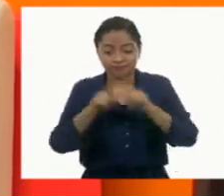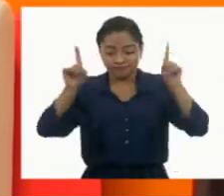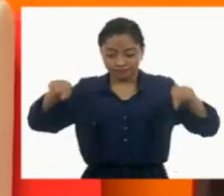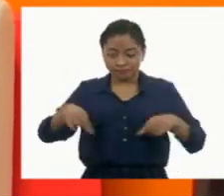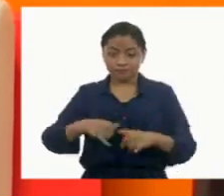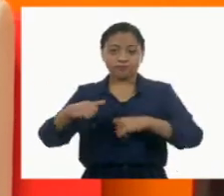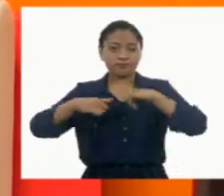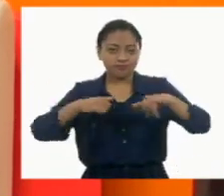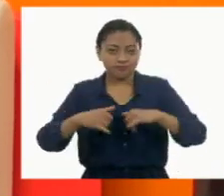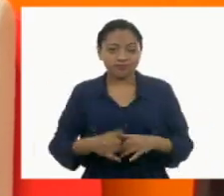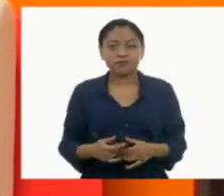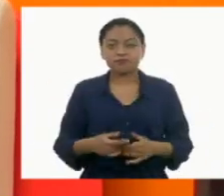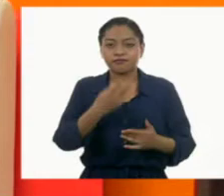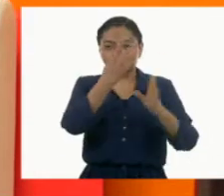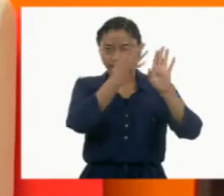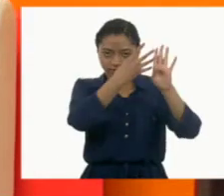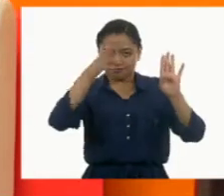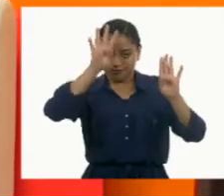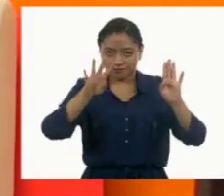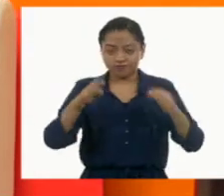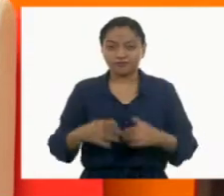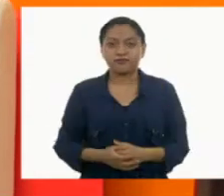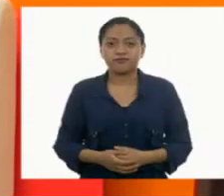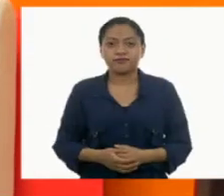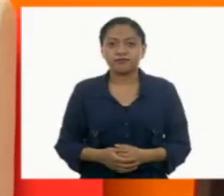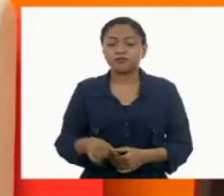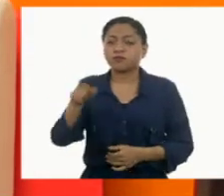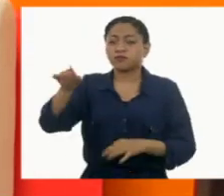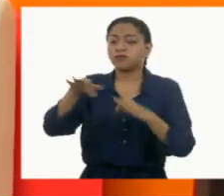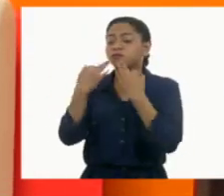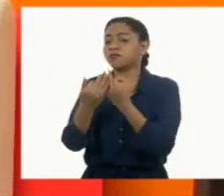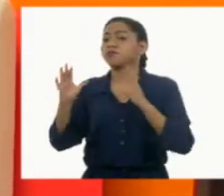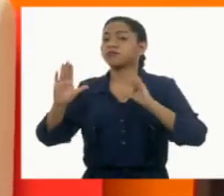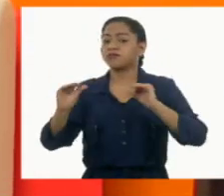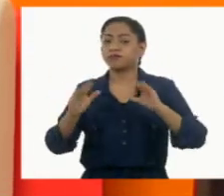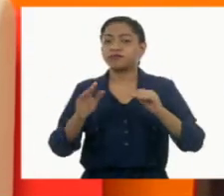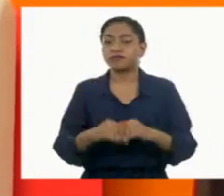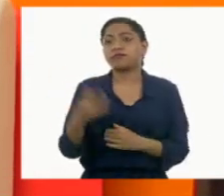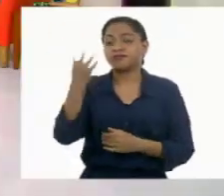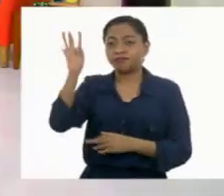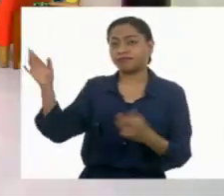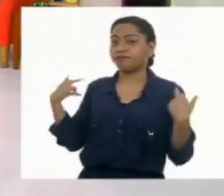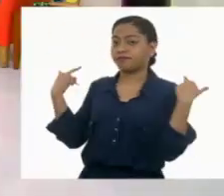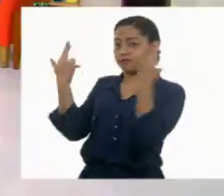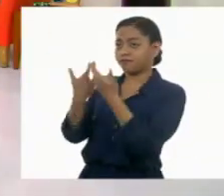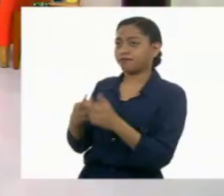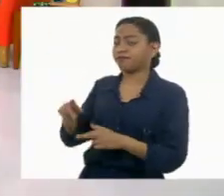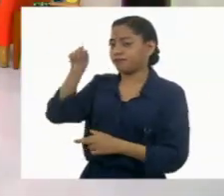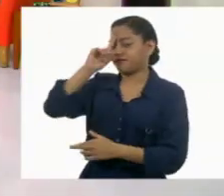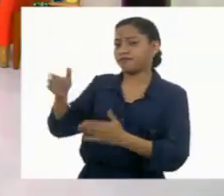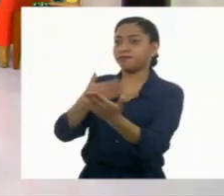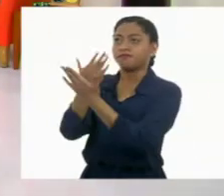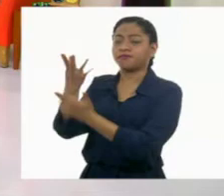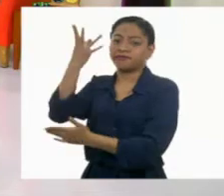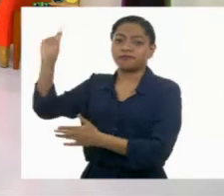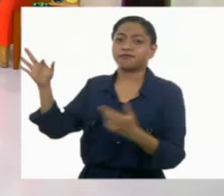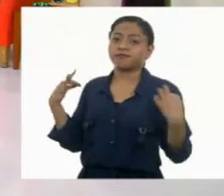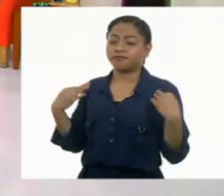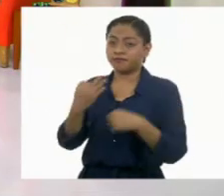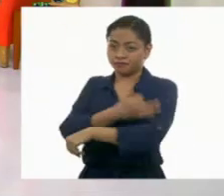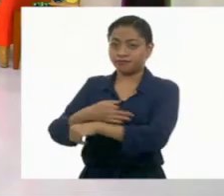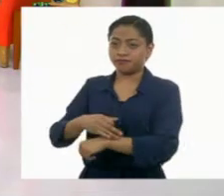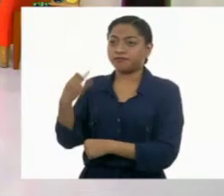mapas, diagramas e incluso gráficas. ¿Qué estrategias podríamos darle a docentes y a familiares para que